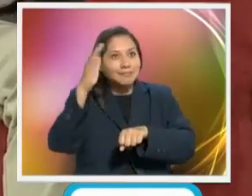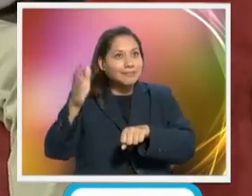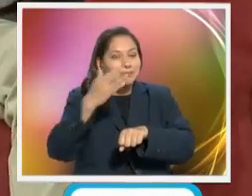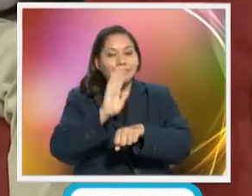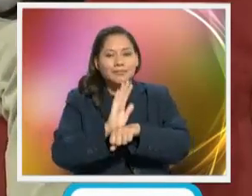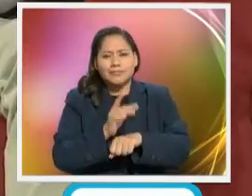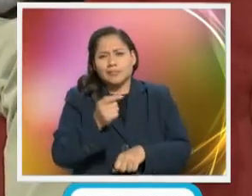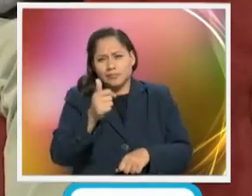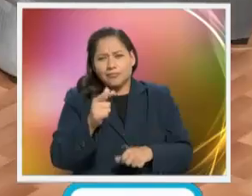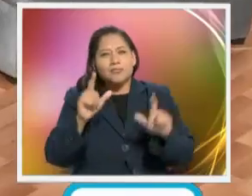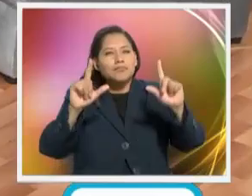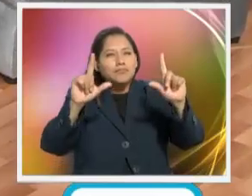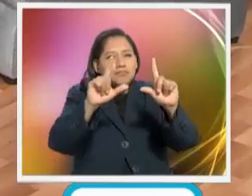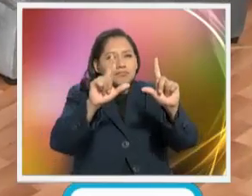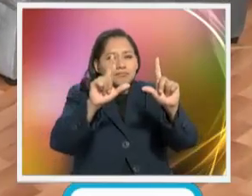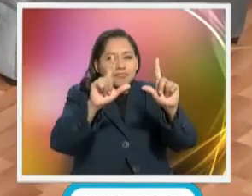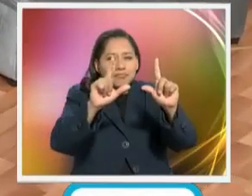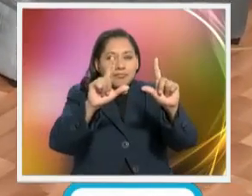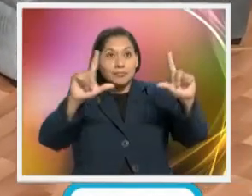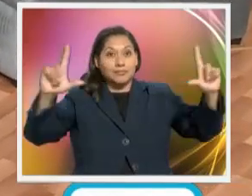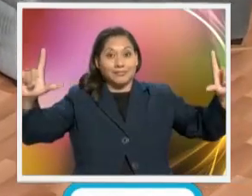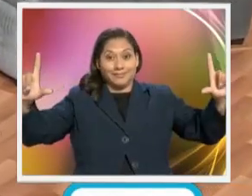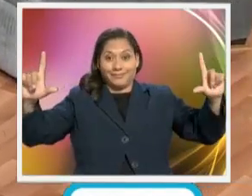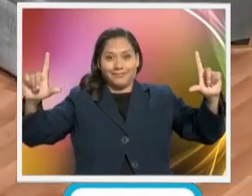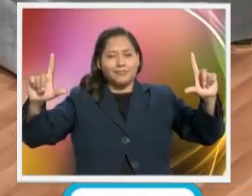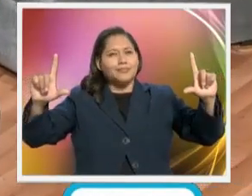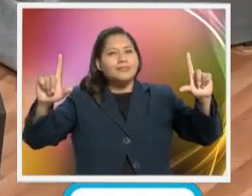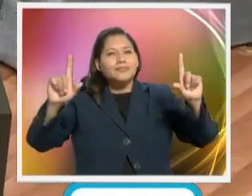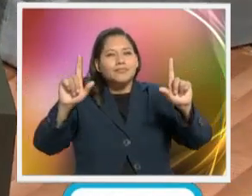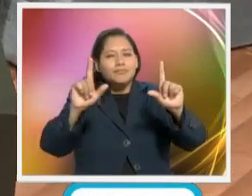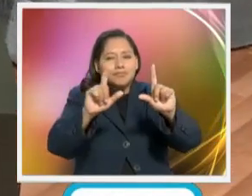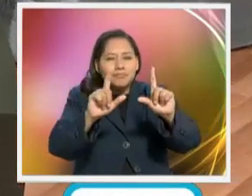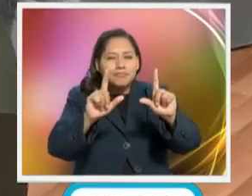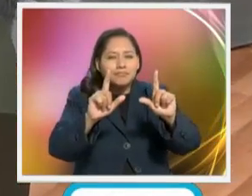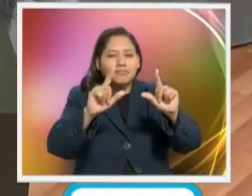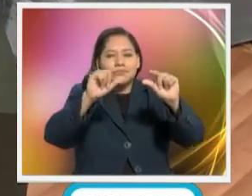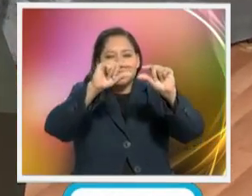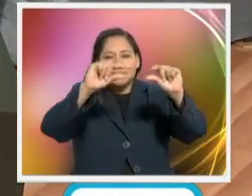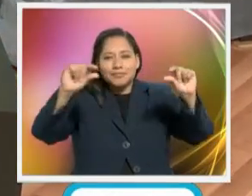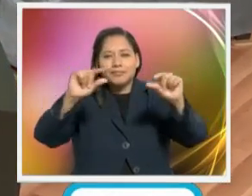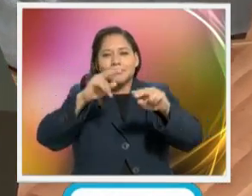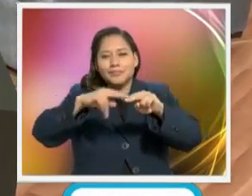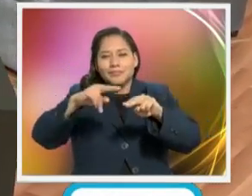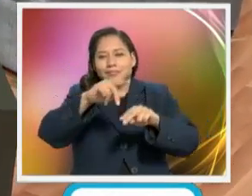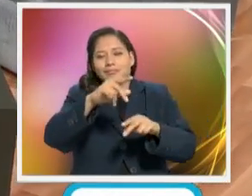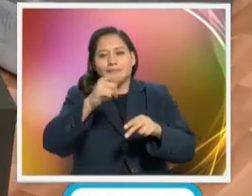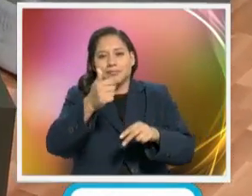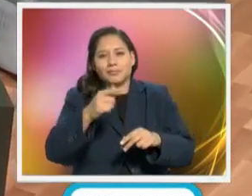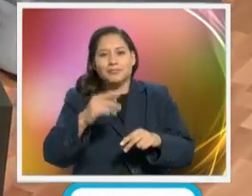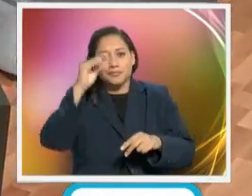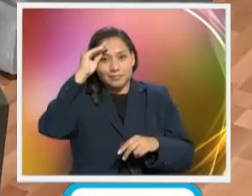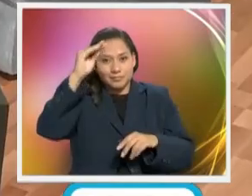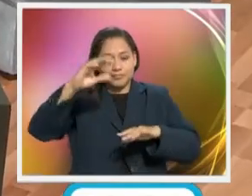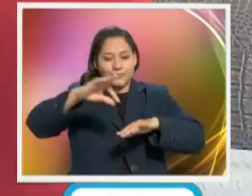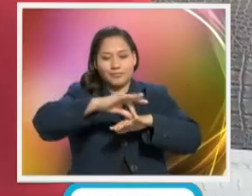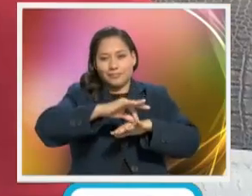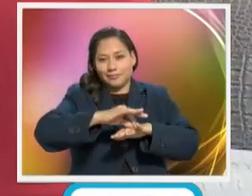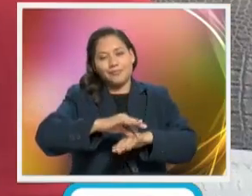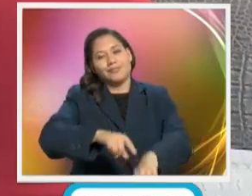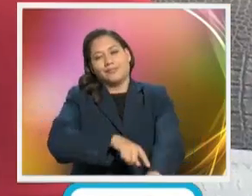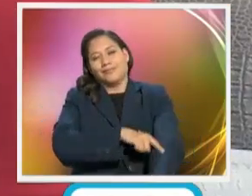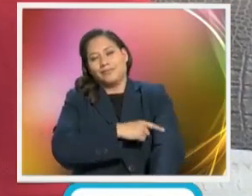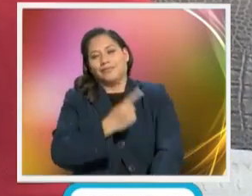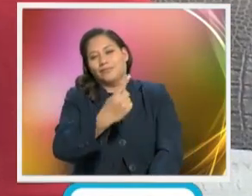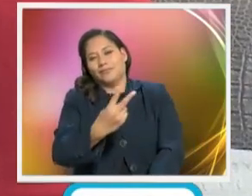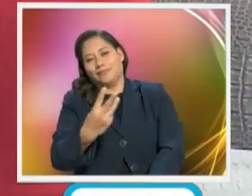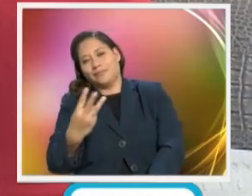poquitas, las vistas eran pequeñitas. Sí. No eran películas largas, eran películas nada Vamos, más no de eran El Niño. El Señor de los Anillos, versión extendida. Exacto,